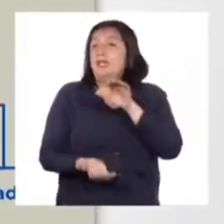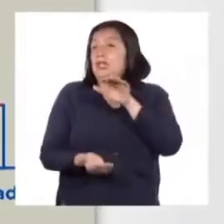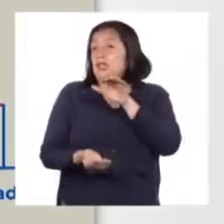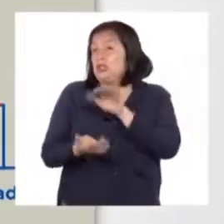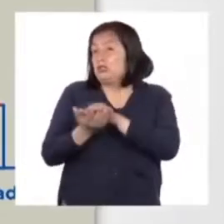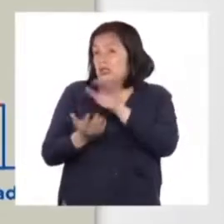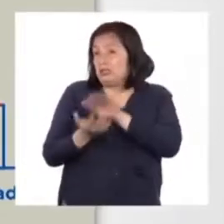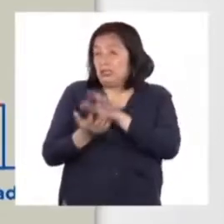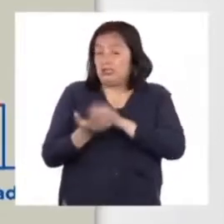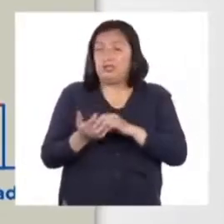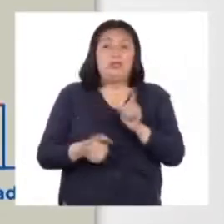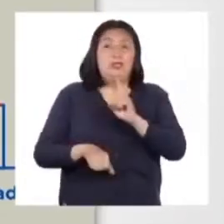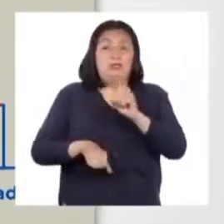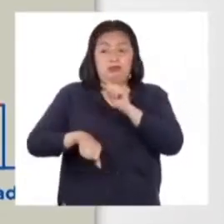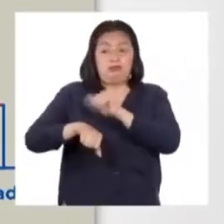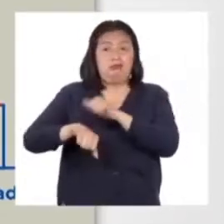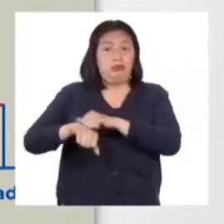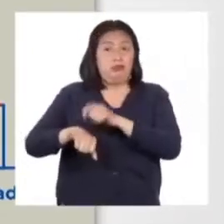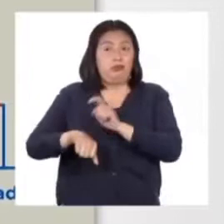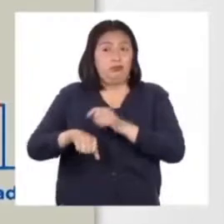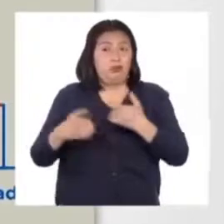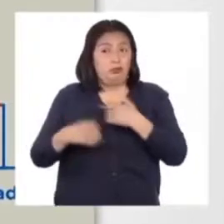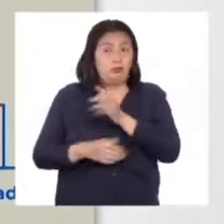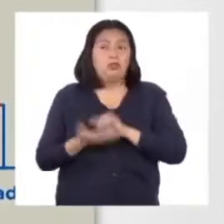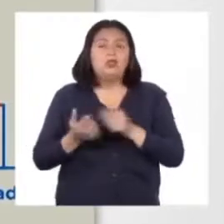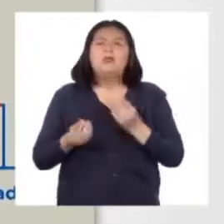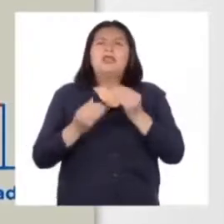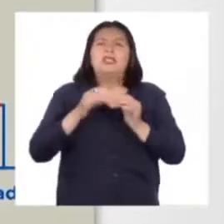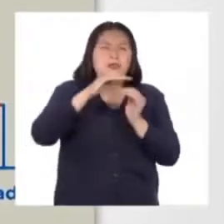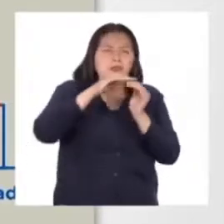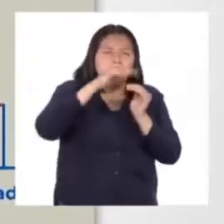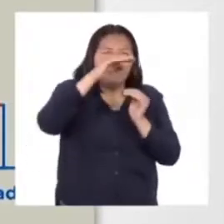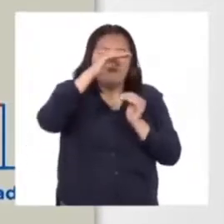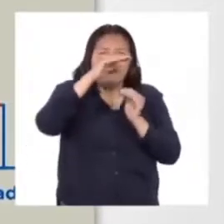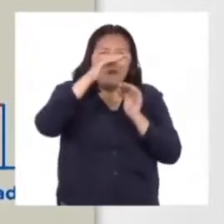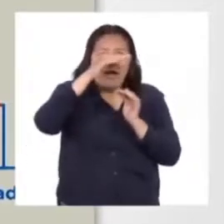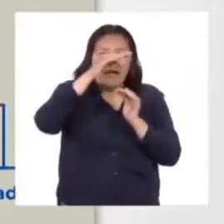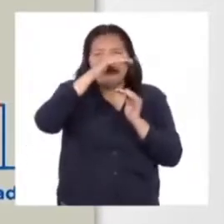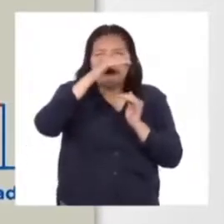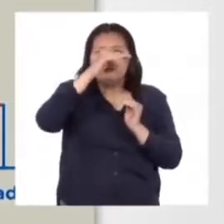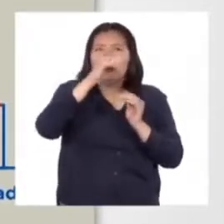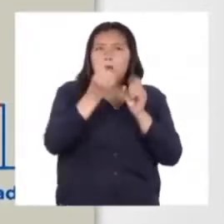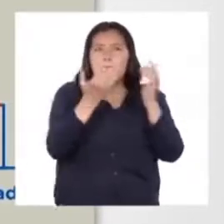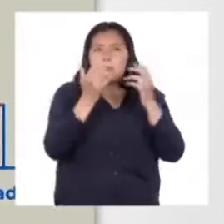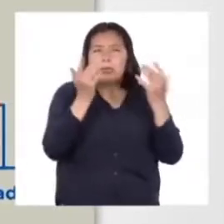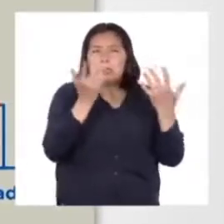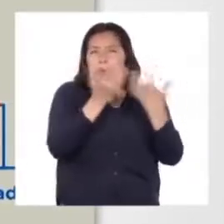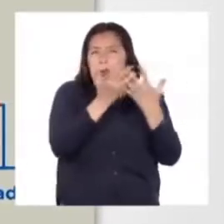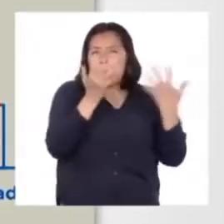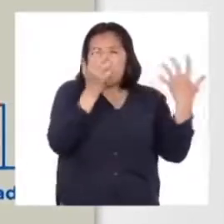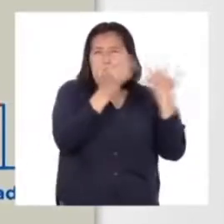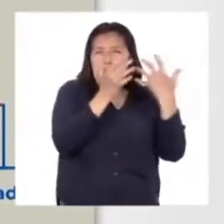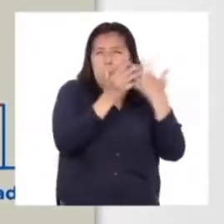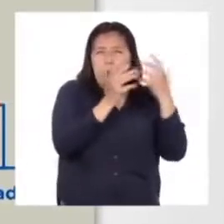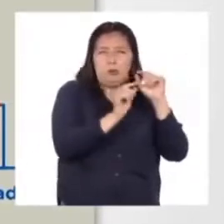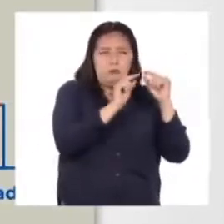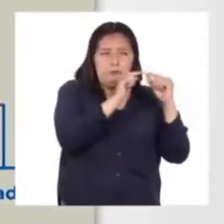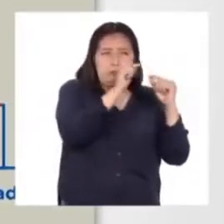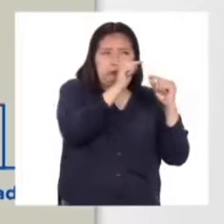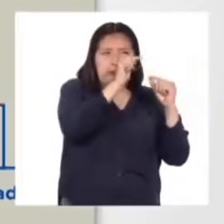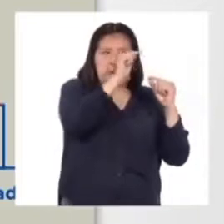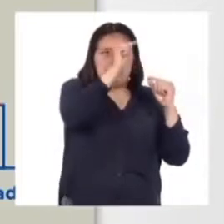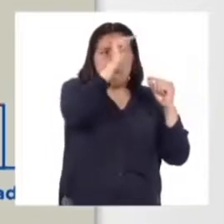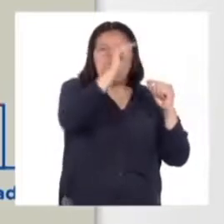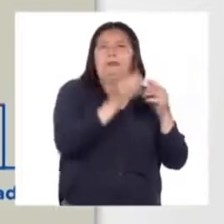los invertebrados, hemos estimado la altura de las barras, ya que no coinciden con los puntos en los que